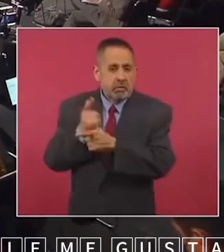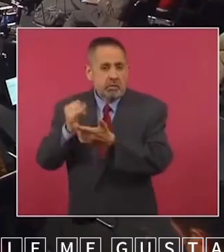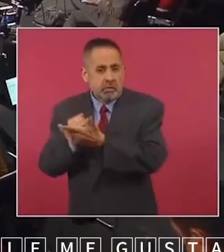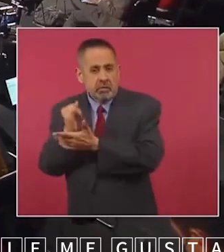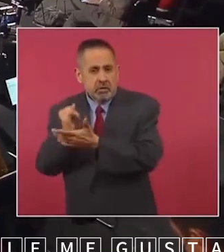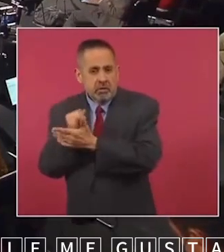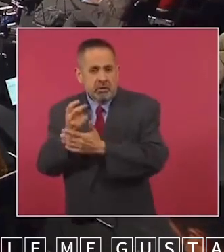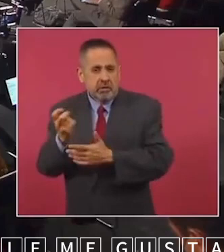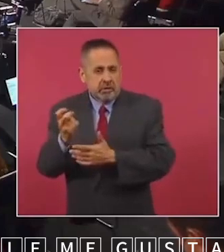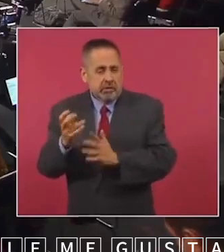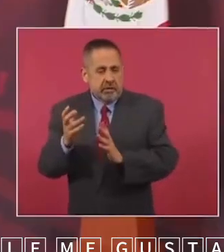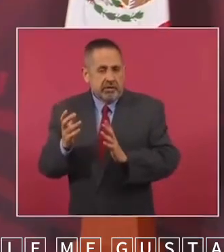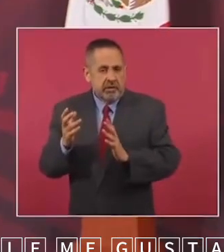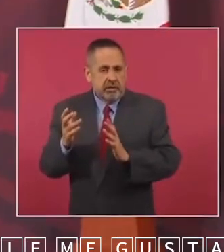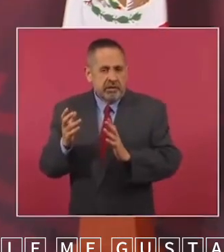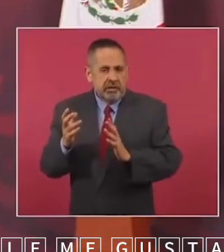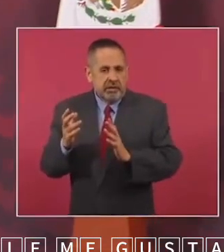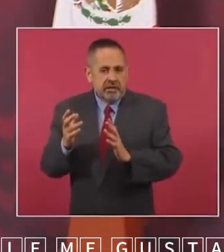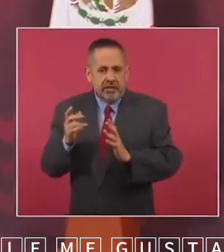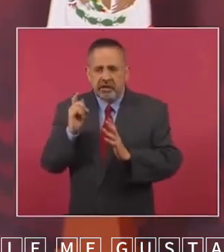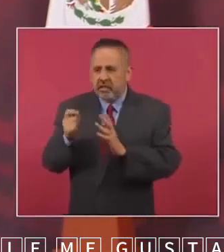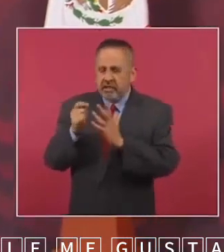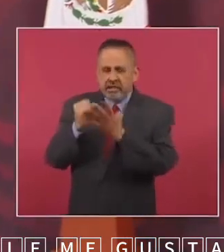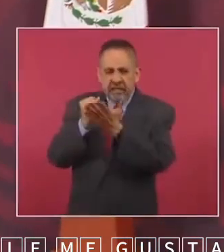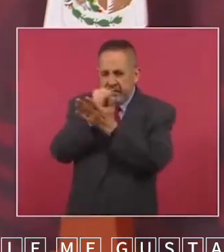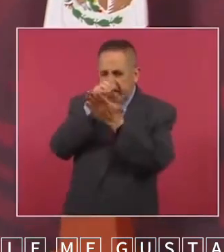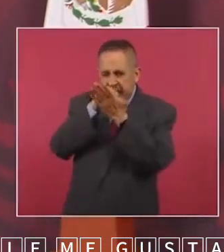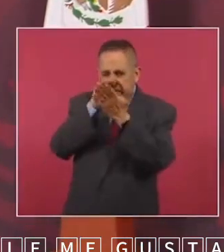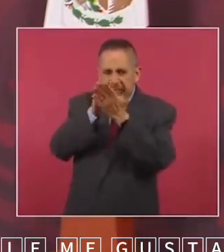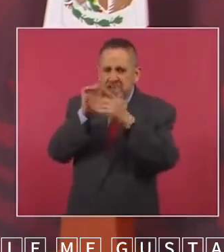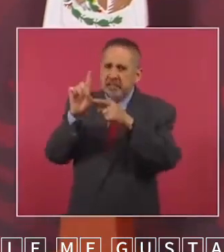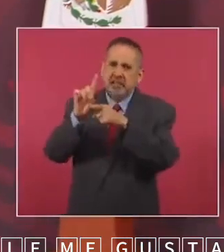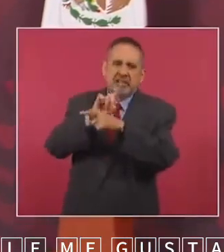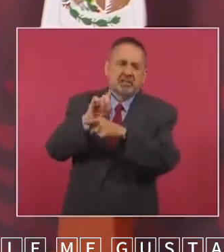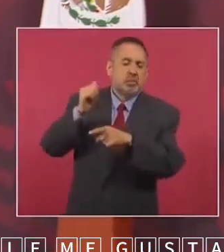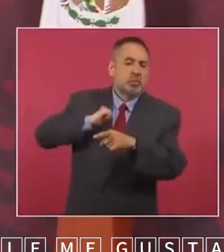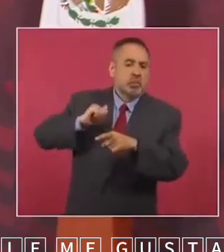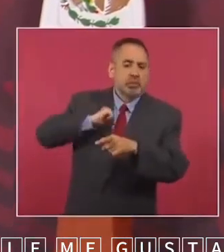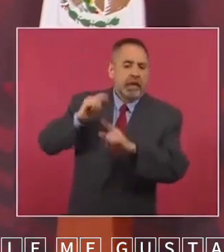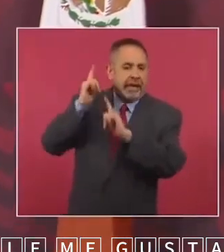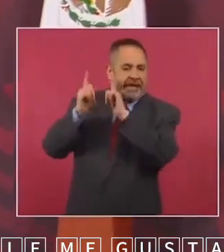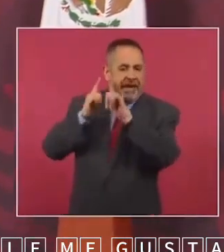que es la definida desde los griegos,